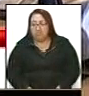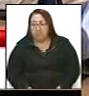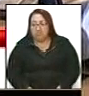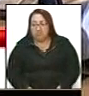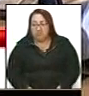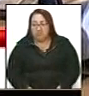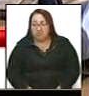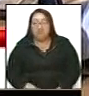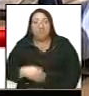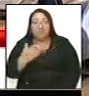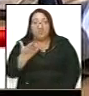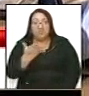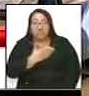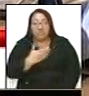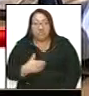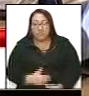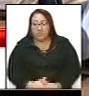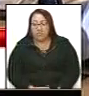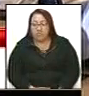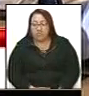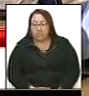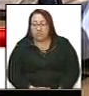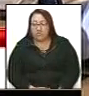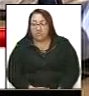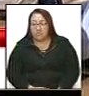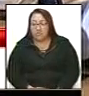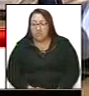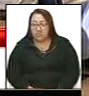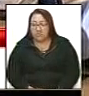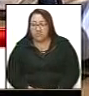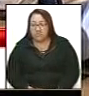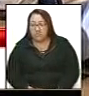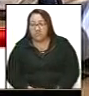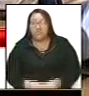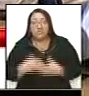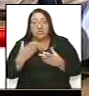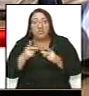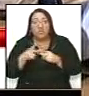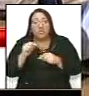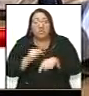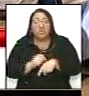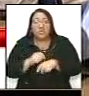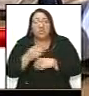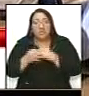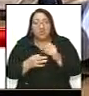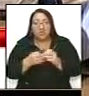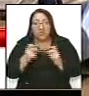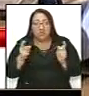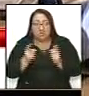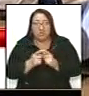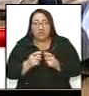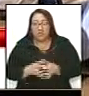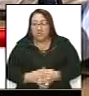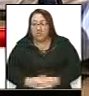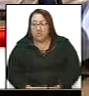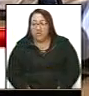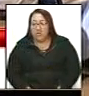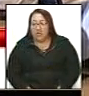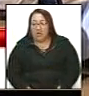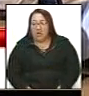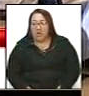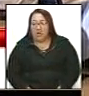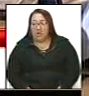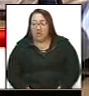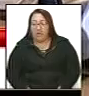pido, presidenta, para que se le dé un espacio de tiempo para que pueda exponer brevemente sobre el caso